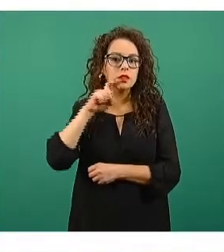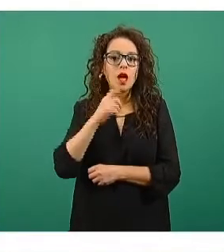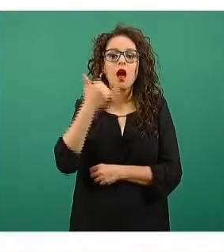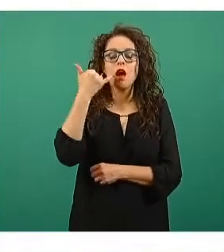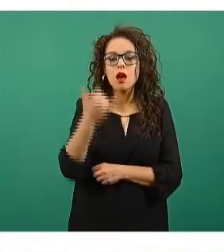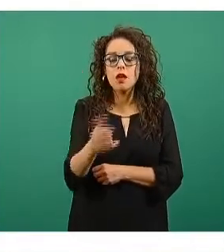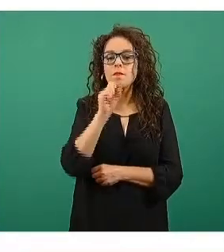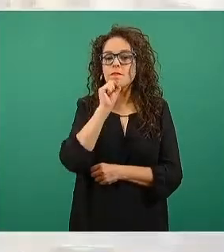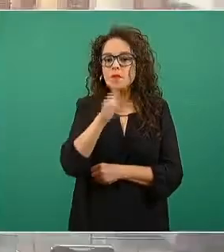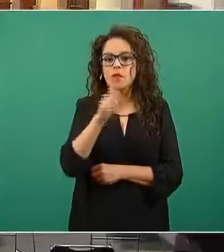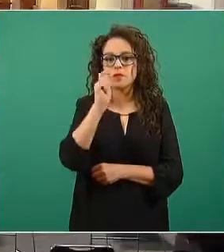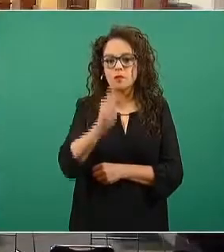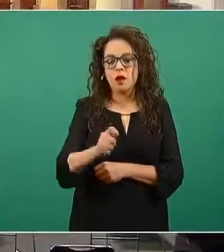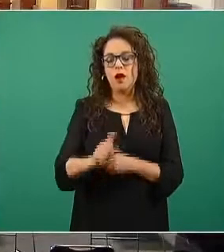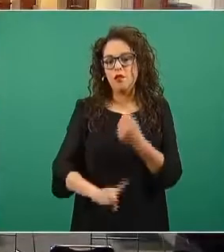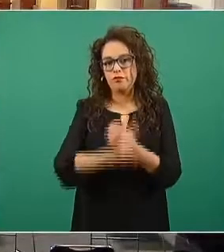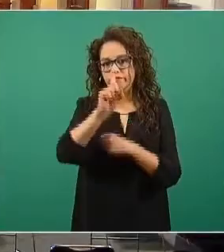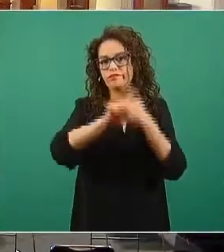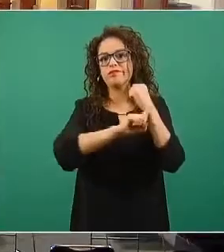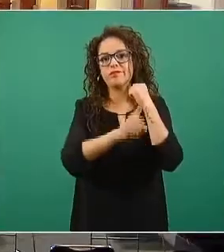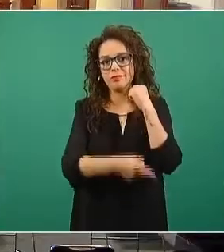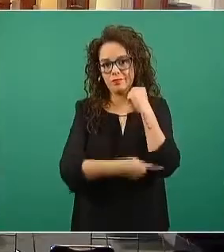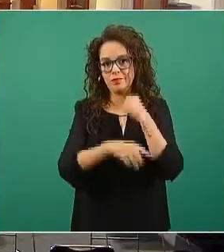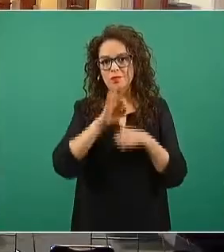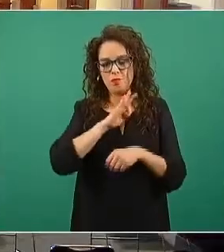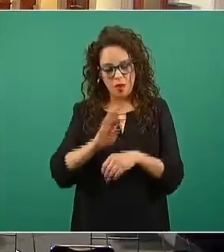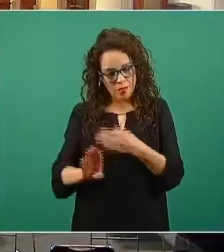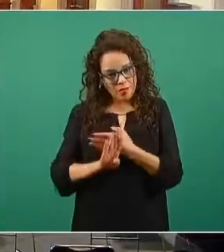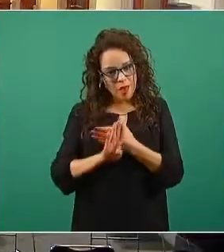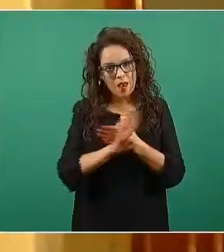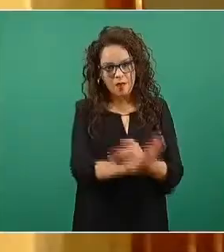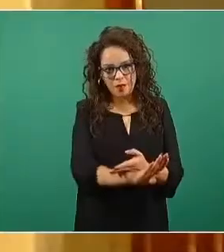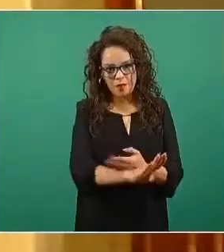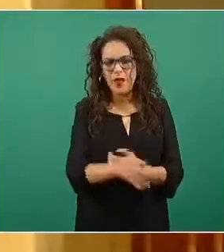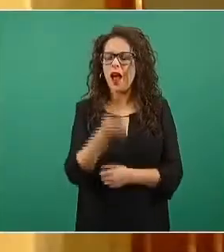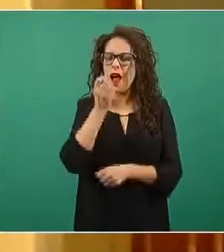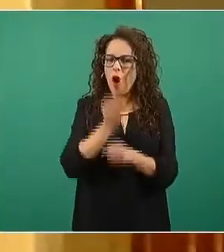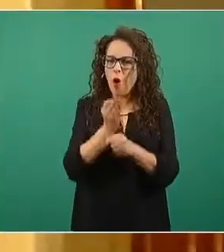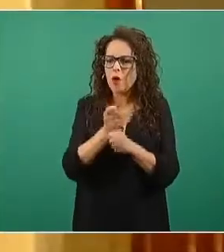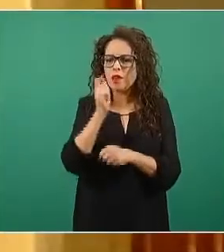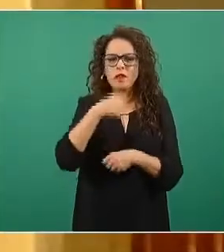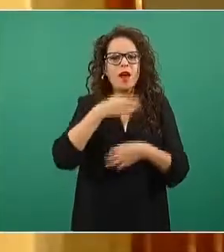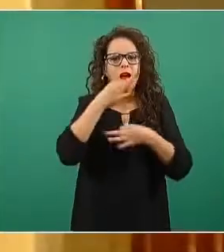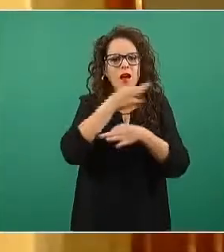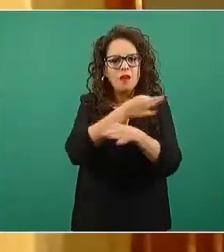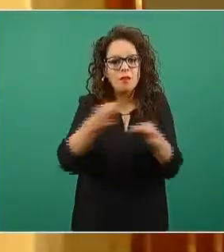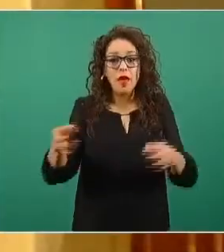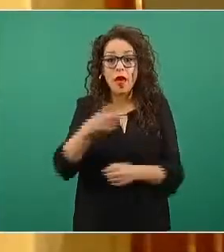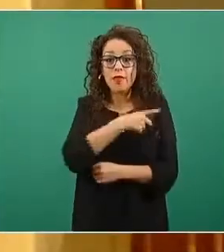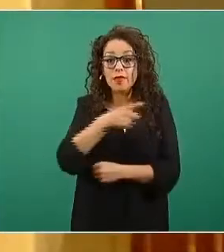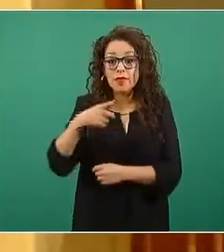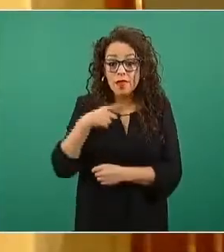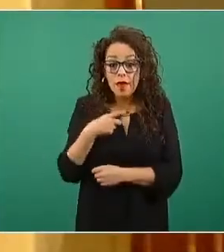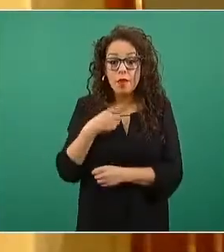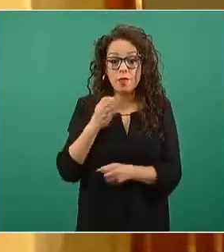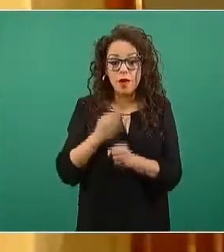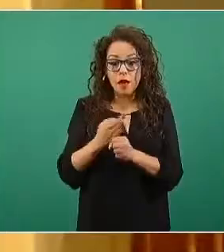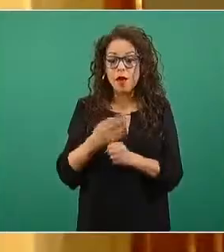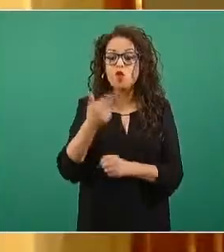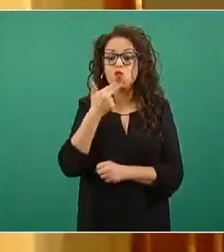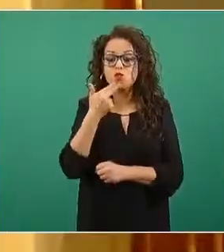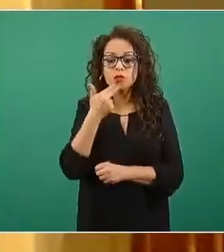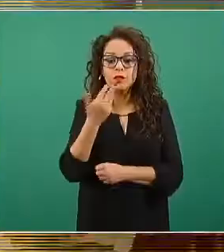Y entonces el mensaje es: tenemos que incorporar este tipo de estrategias para